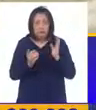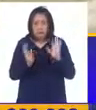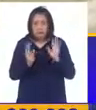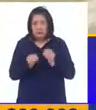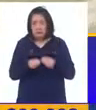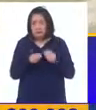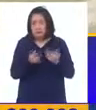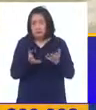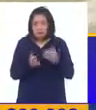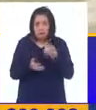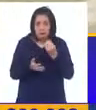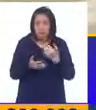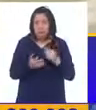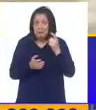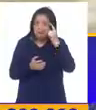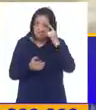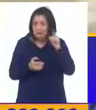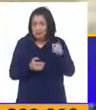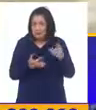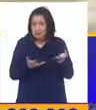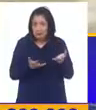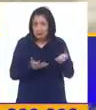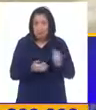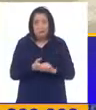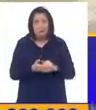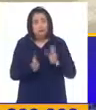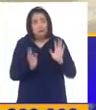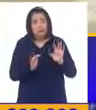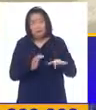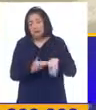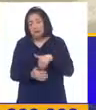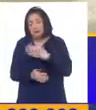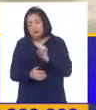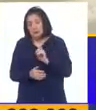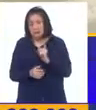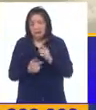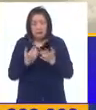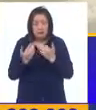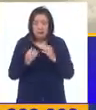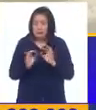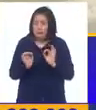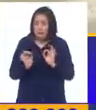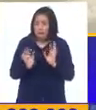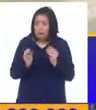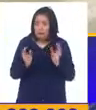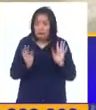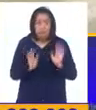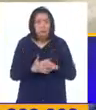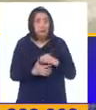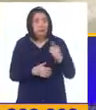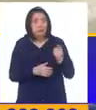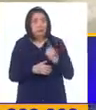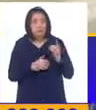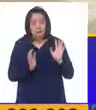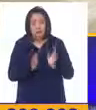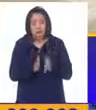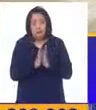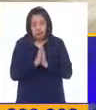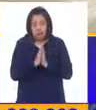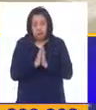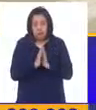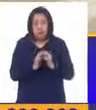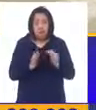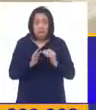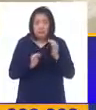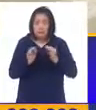dejarle algún alimento, pensando que todavía se encontraba aquí en el sitio, pero se retiraron sin dar mayor declaración, solamente pidiéndole a